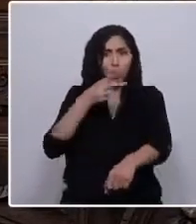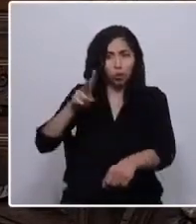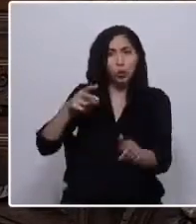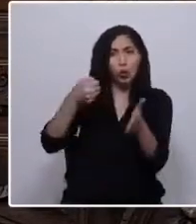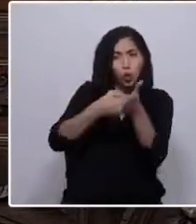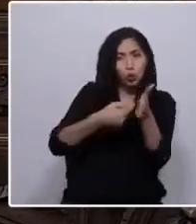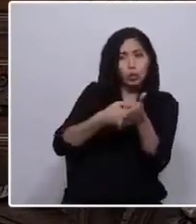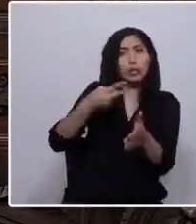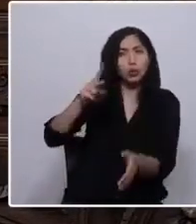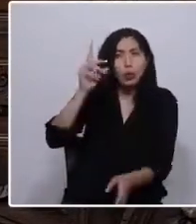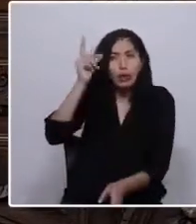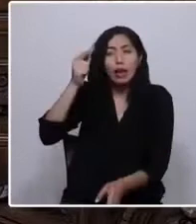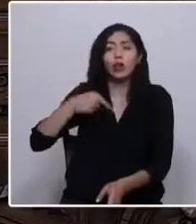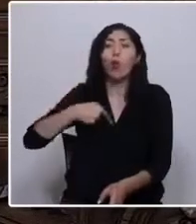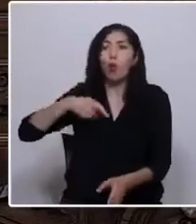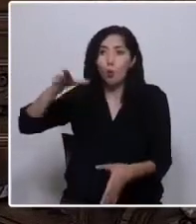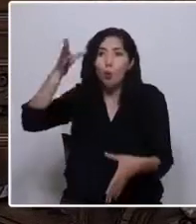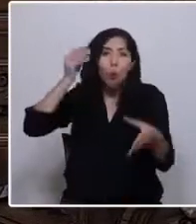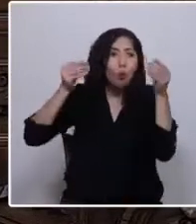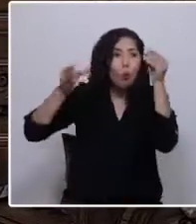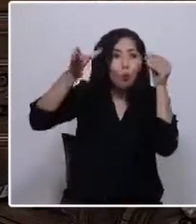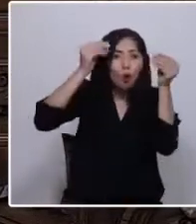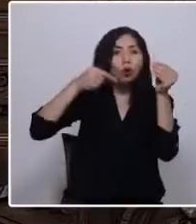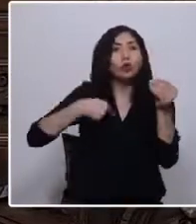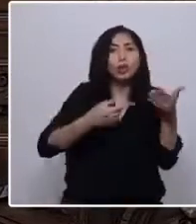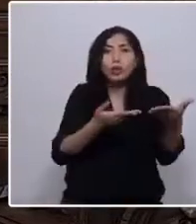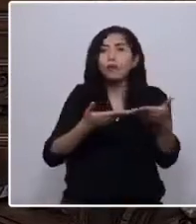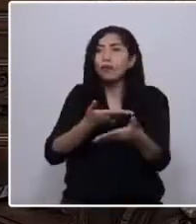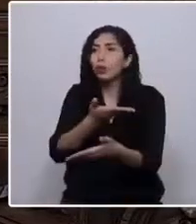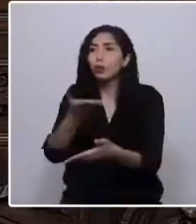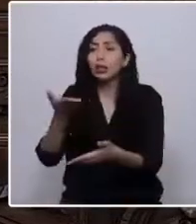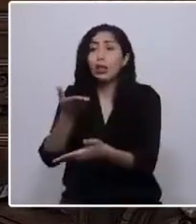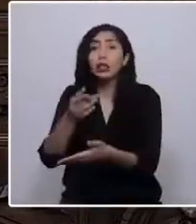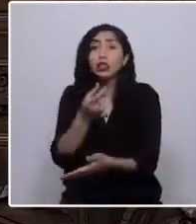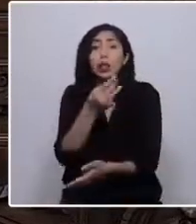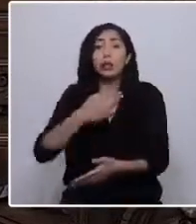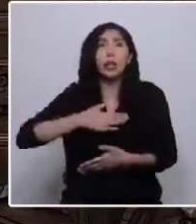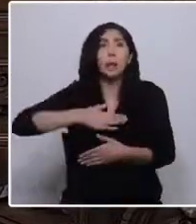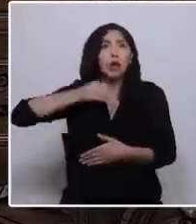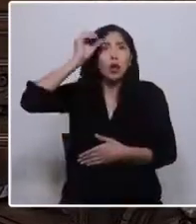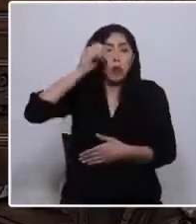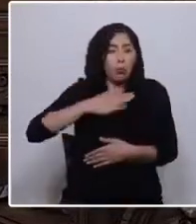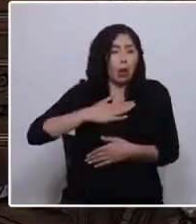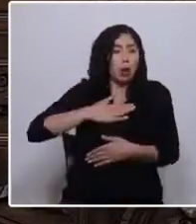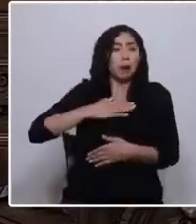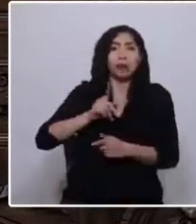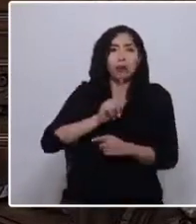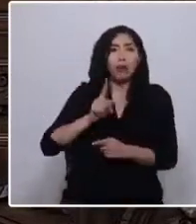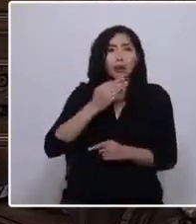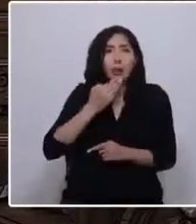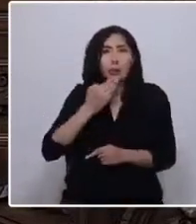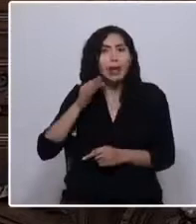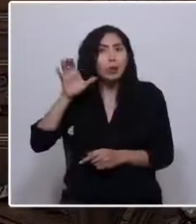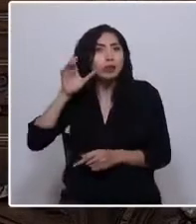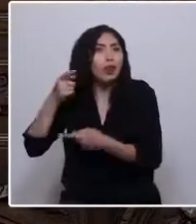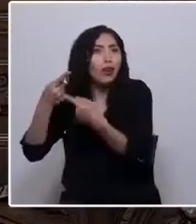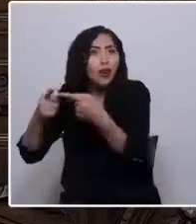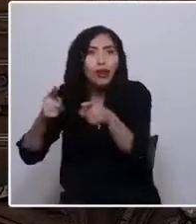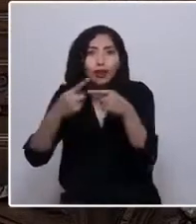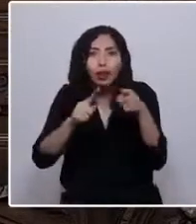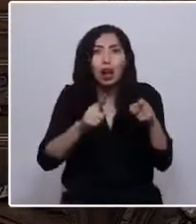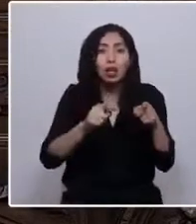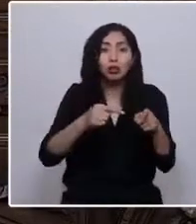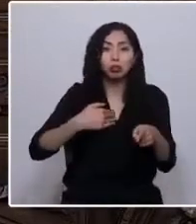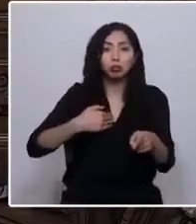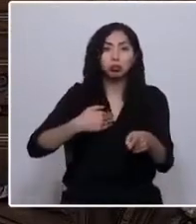Yo invito a todas y a todos a salir de nuestras propias ideas, a explorar otras, a salir de nuestros territorios.